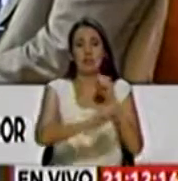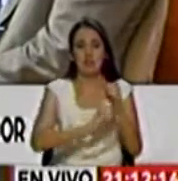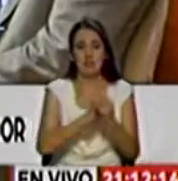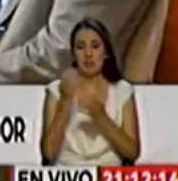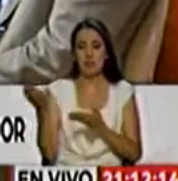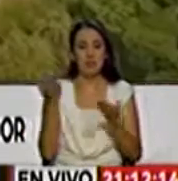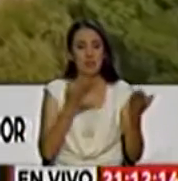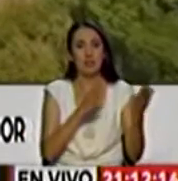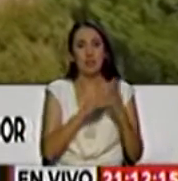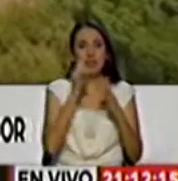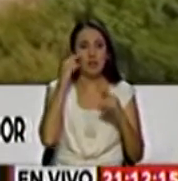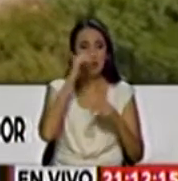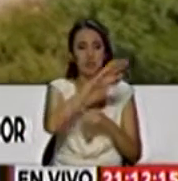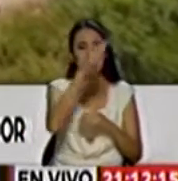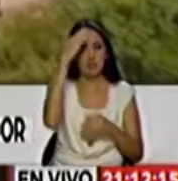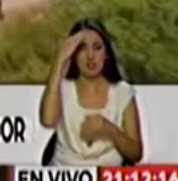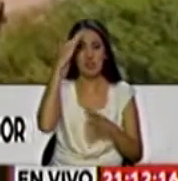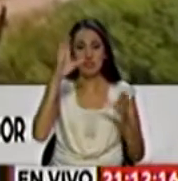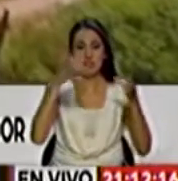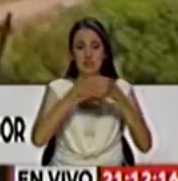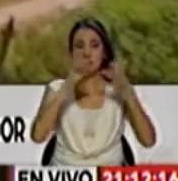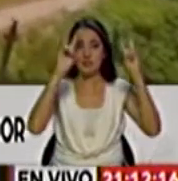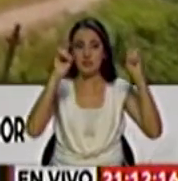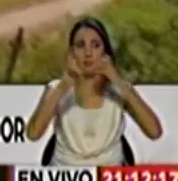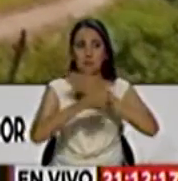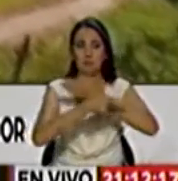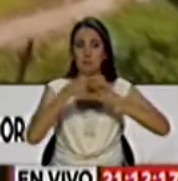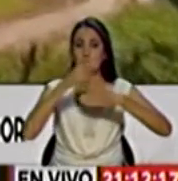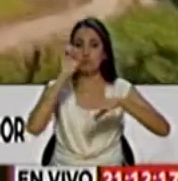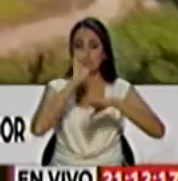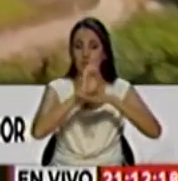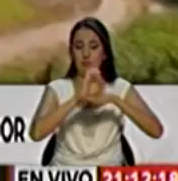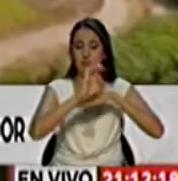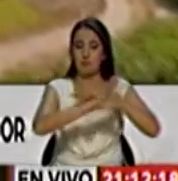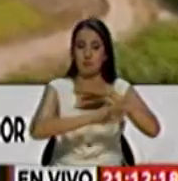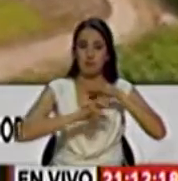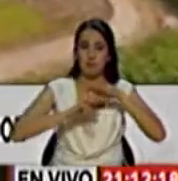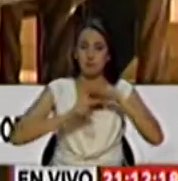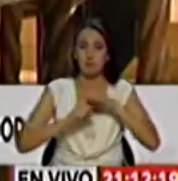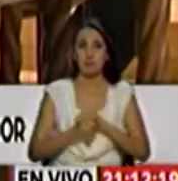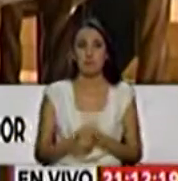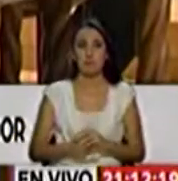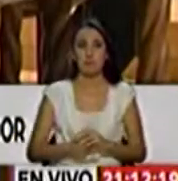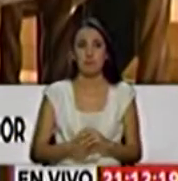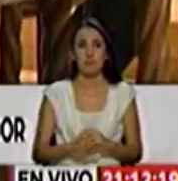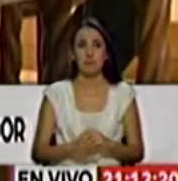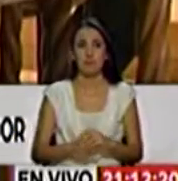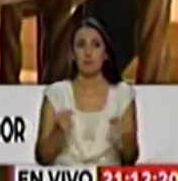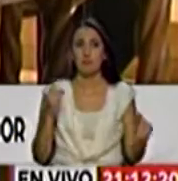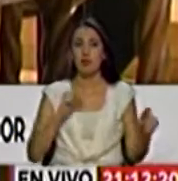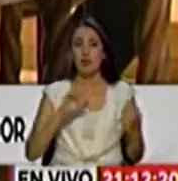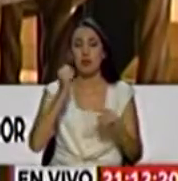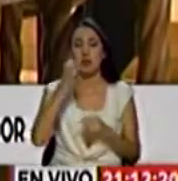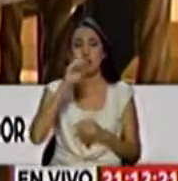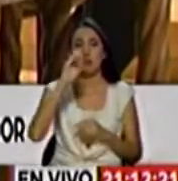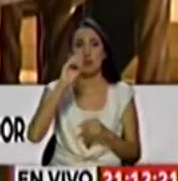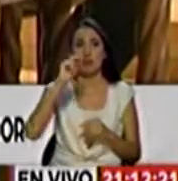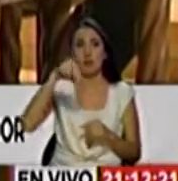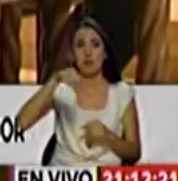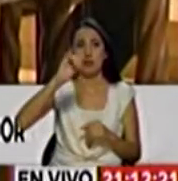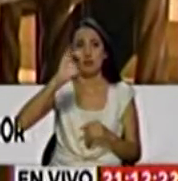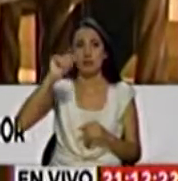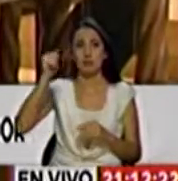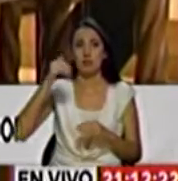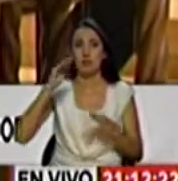para cómplices del delito de cohecho relacionado con los actos de corrupción en Petroecuador. Sentenció a Sonia C. como autora del